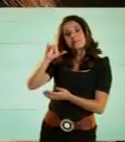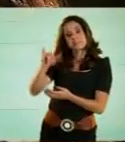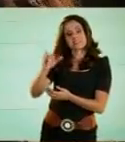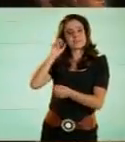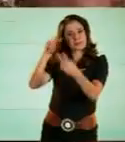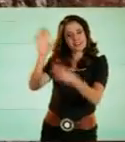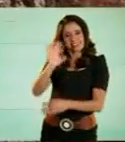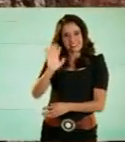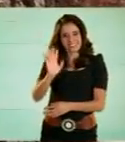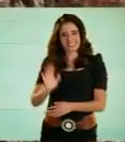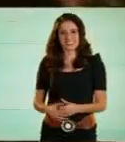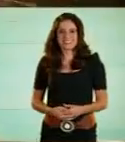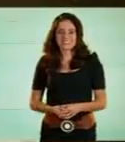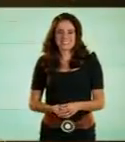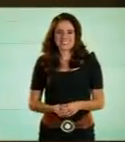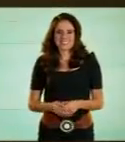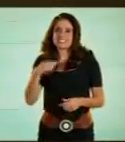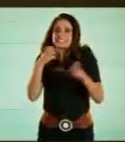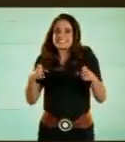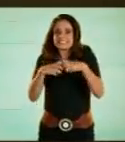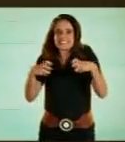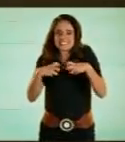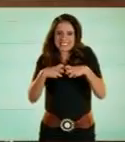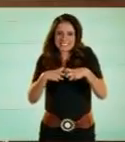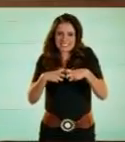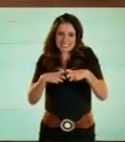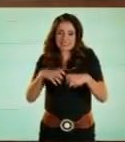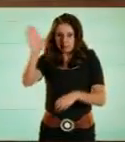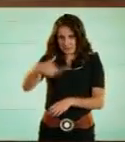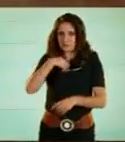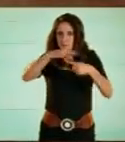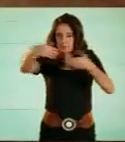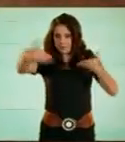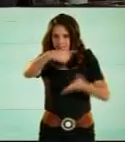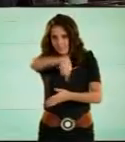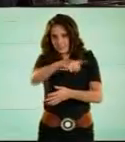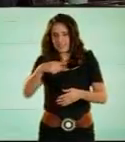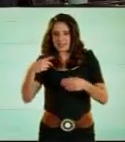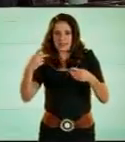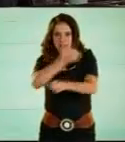Adiós. Sí, hasta luego. Ay, estoy nerviosa. Mira, ven, te voy a presentar a la gente.